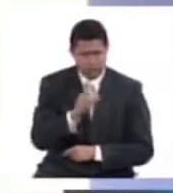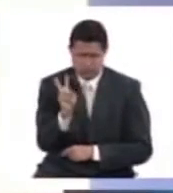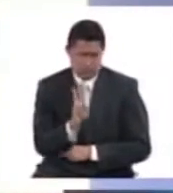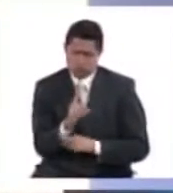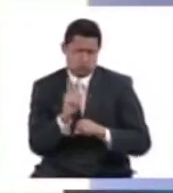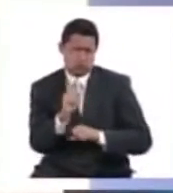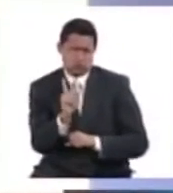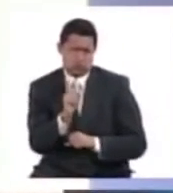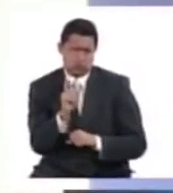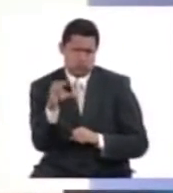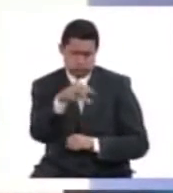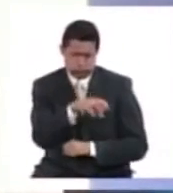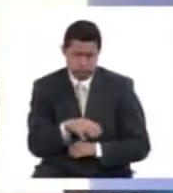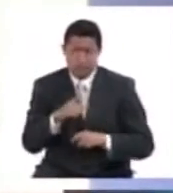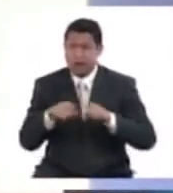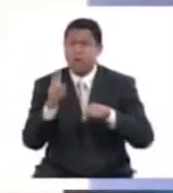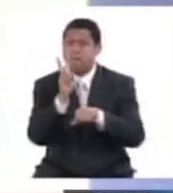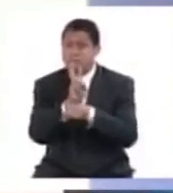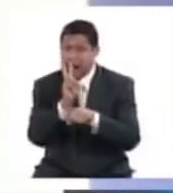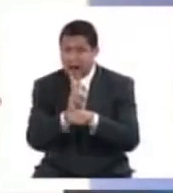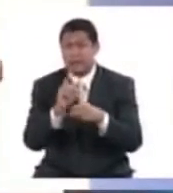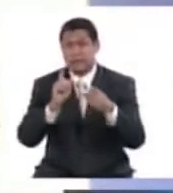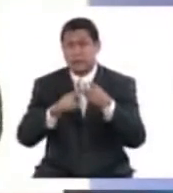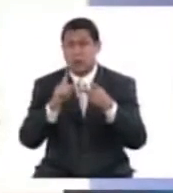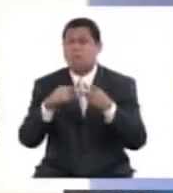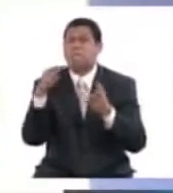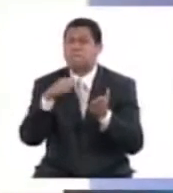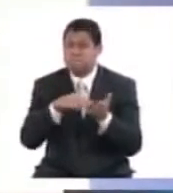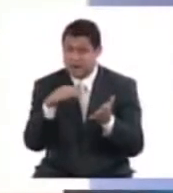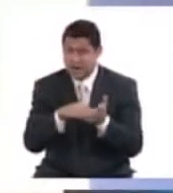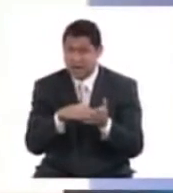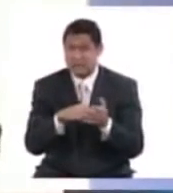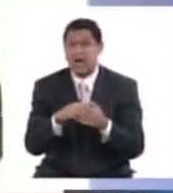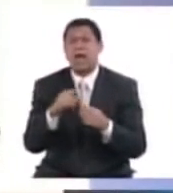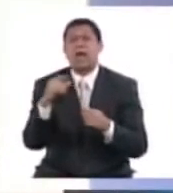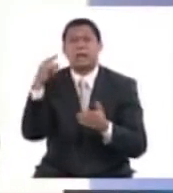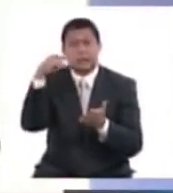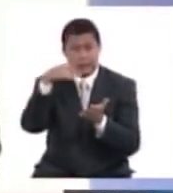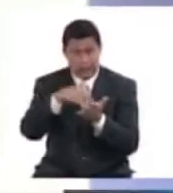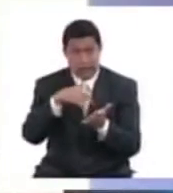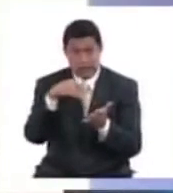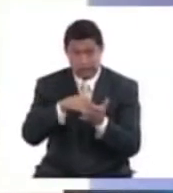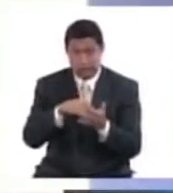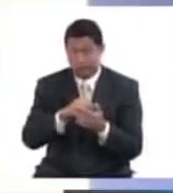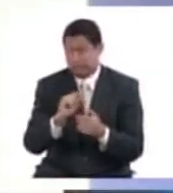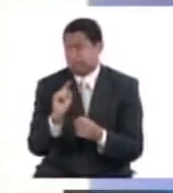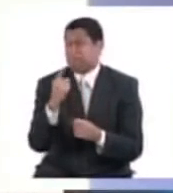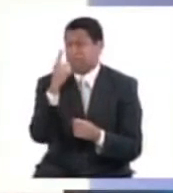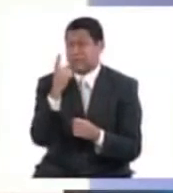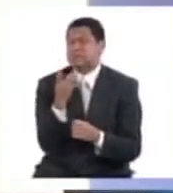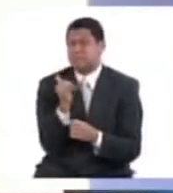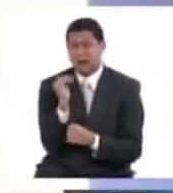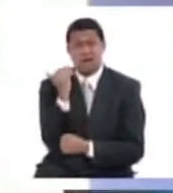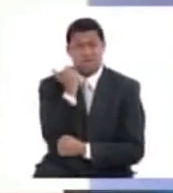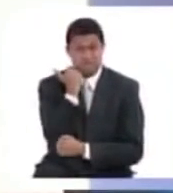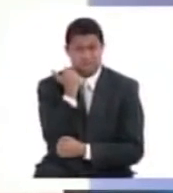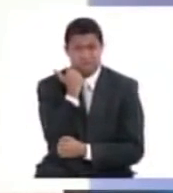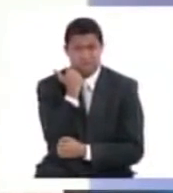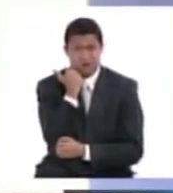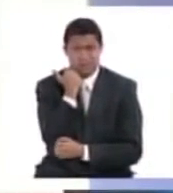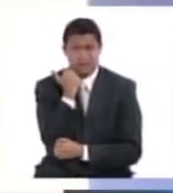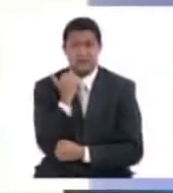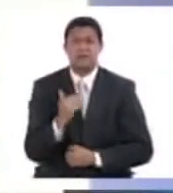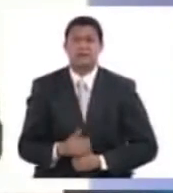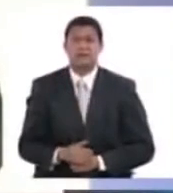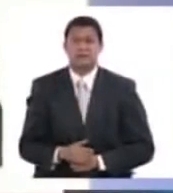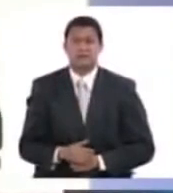Sin embargo, en el estado Vargas y también en Miranda, además del estado Carabobo, que es uno de los principales focos de esta enfermedad